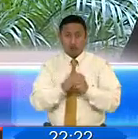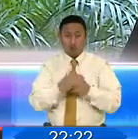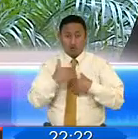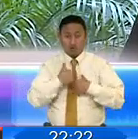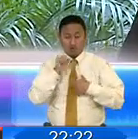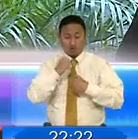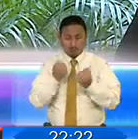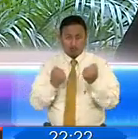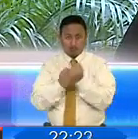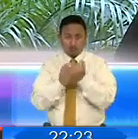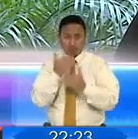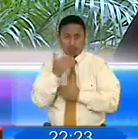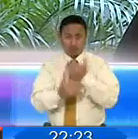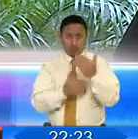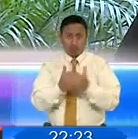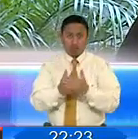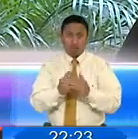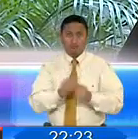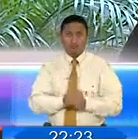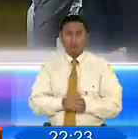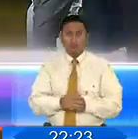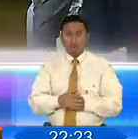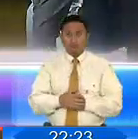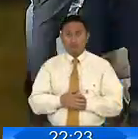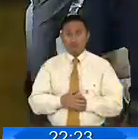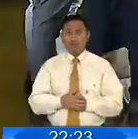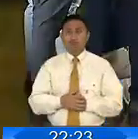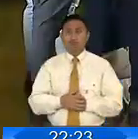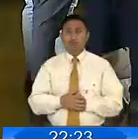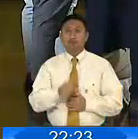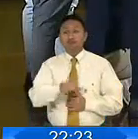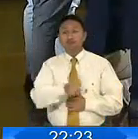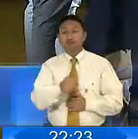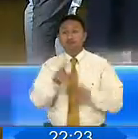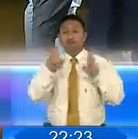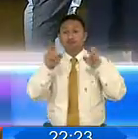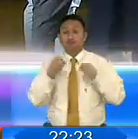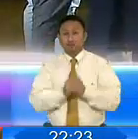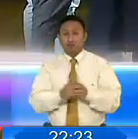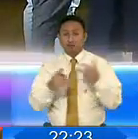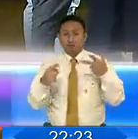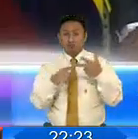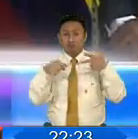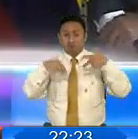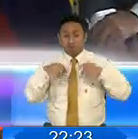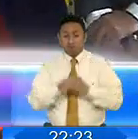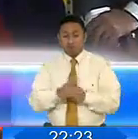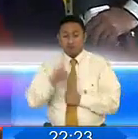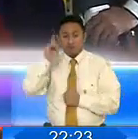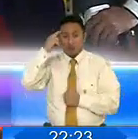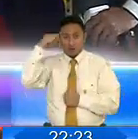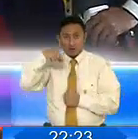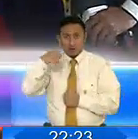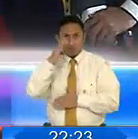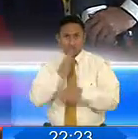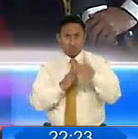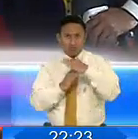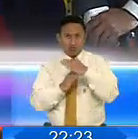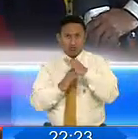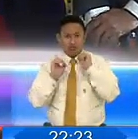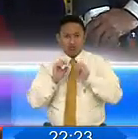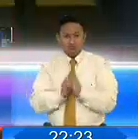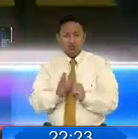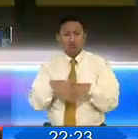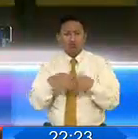a colaborar cada uno desde su especificidad. En otra arista, el mandatario también se refirió a la apertura del gobierno a la paz y a encontrar